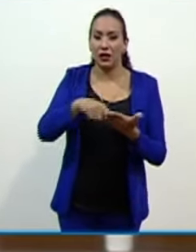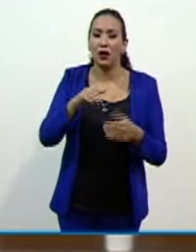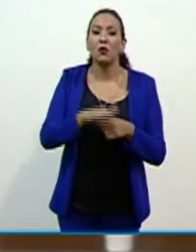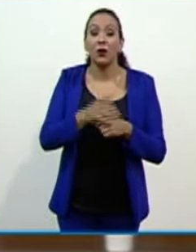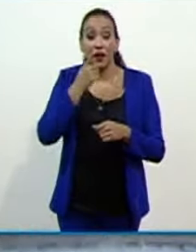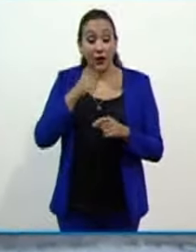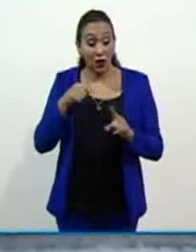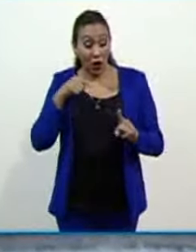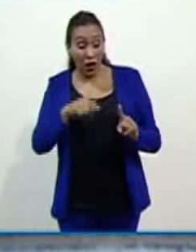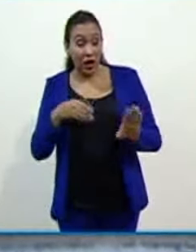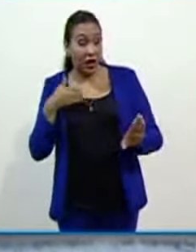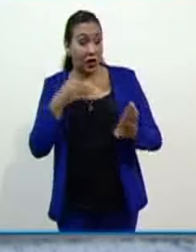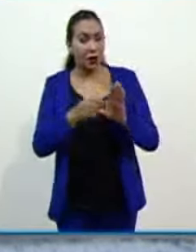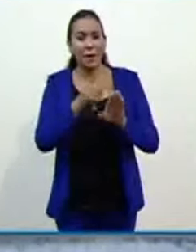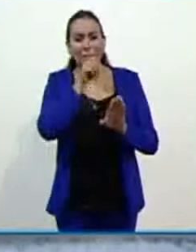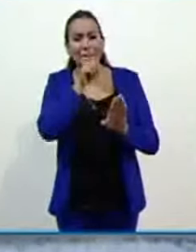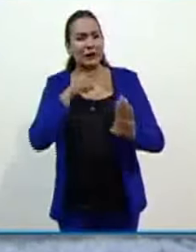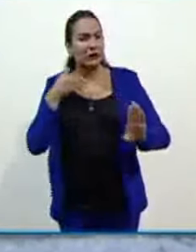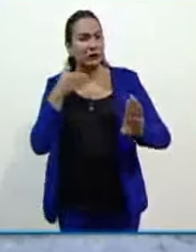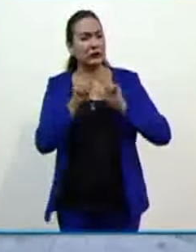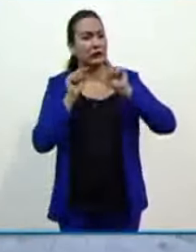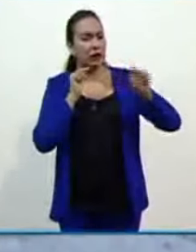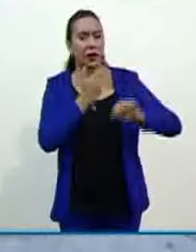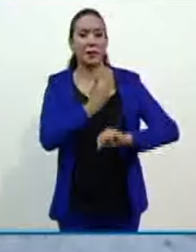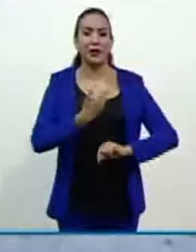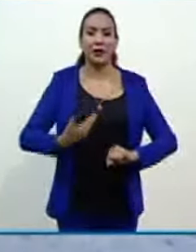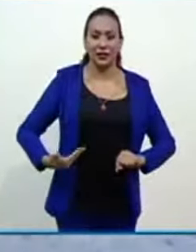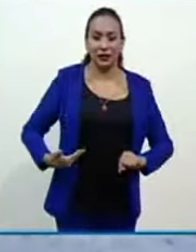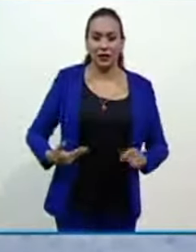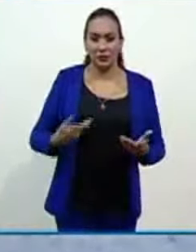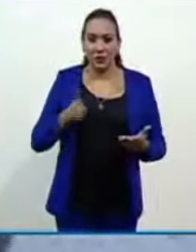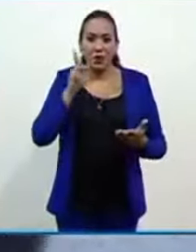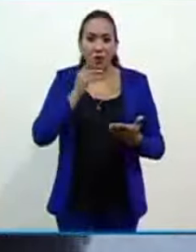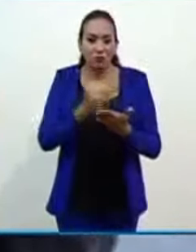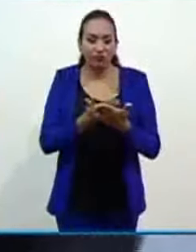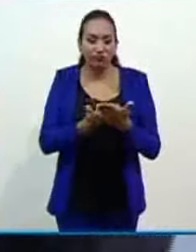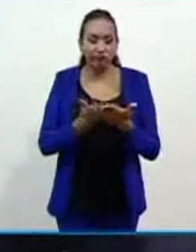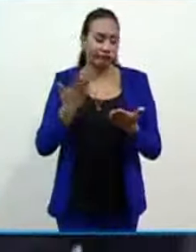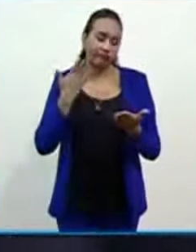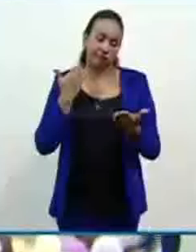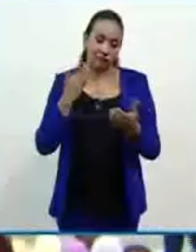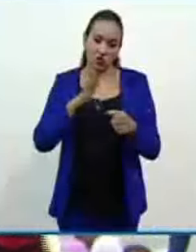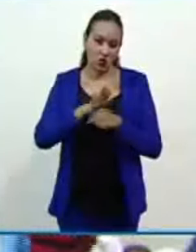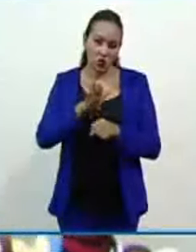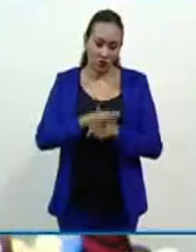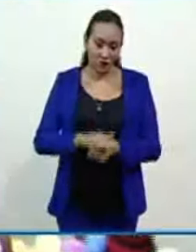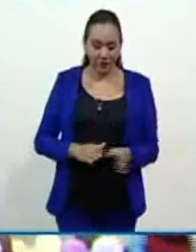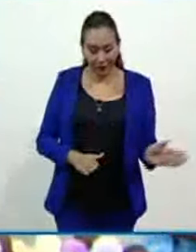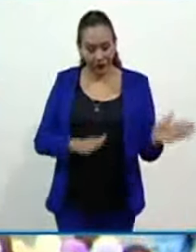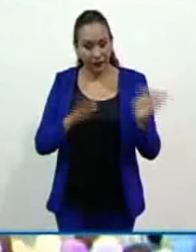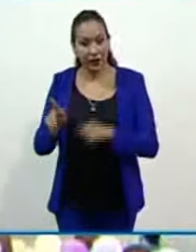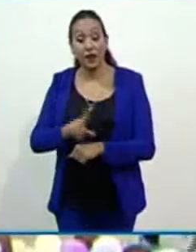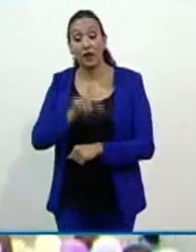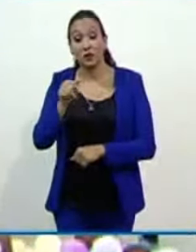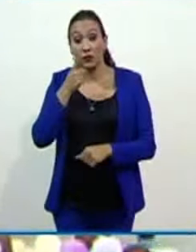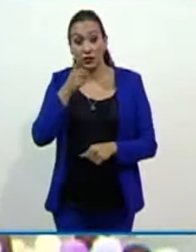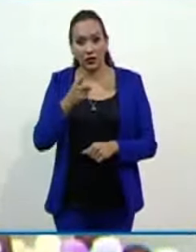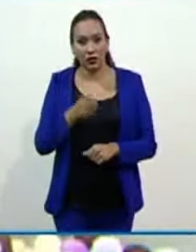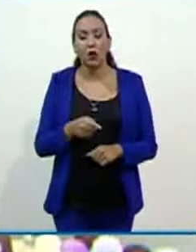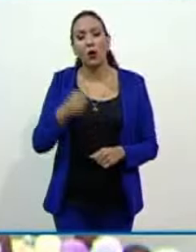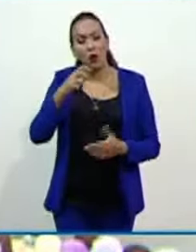presidente municipal electo, lo cual no comprobó con pruebas aportadas. Por otra parte, señalaba que el ajuste de